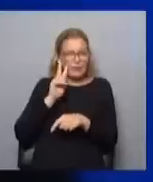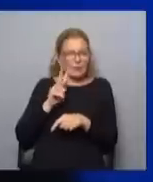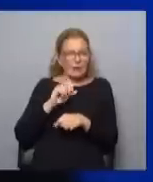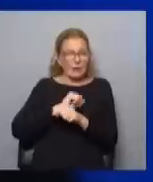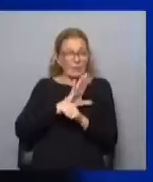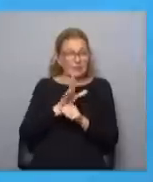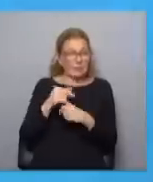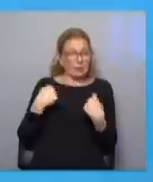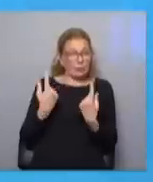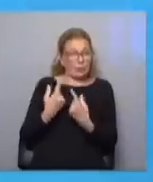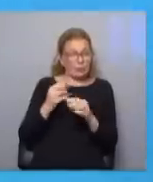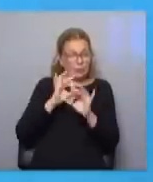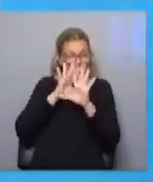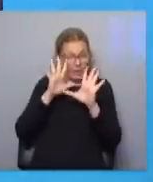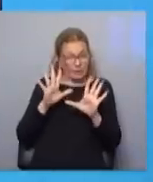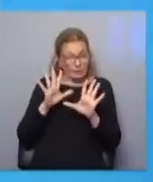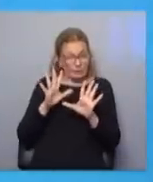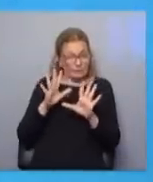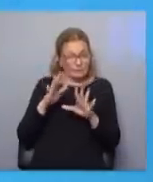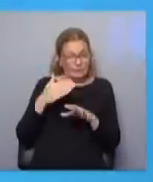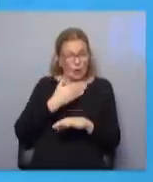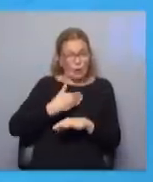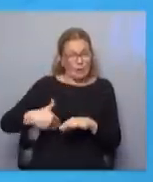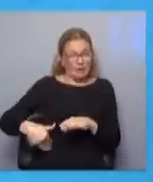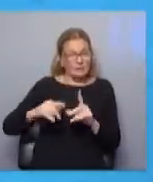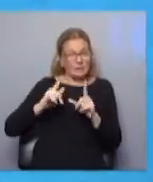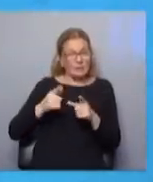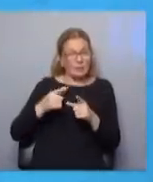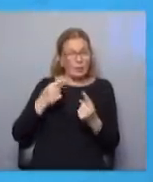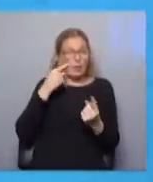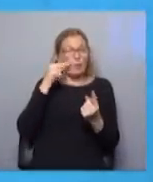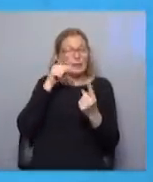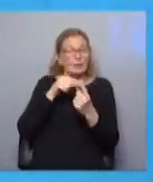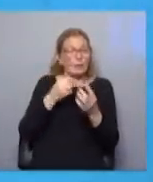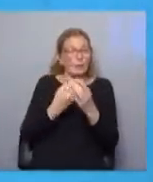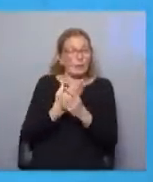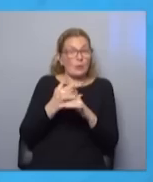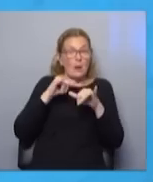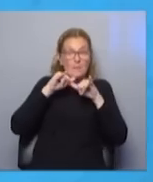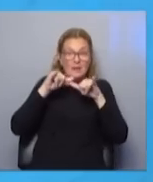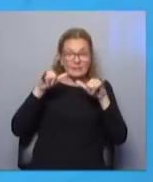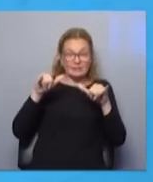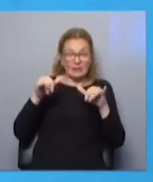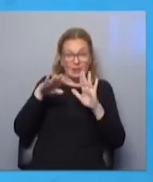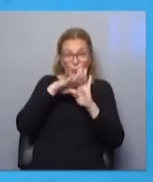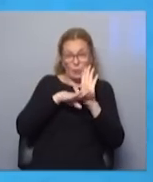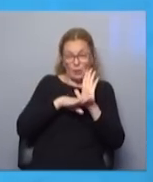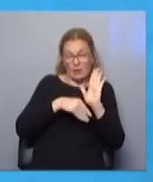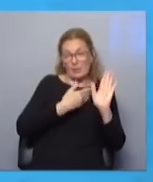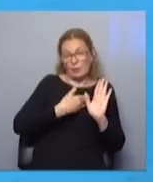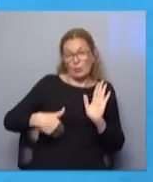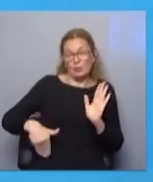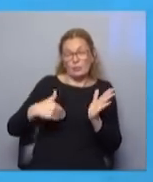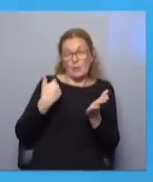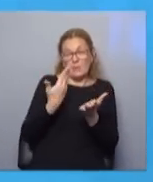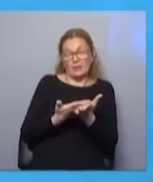pandemia nos condicionó a los gobernantes también les presentó un desafío porque la campaña el programa de gobierno con el que se